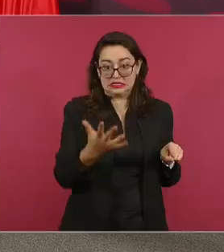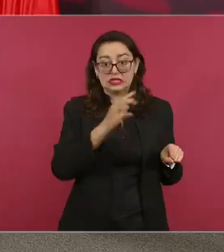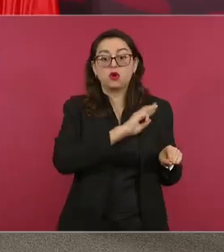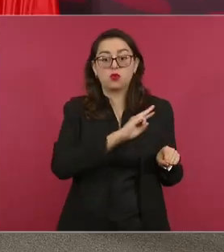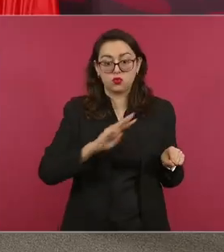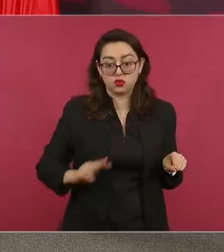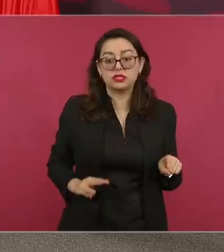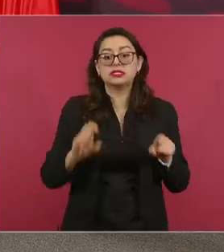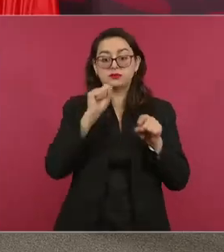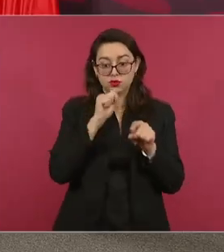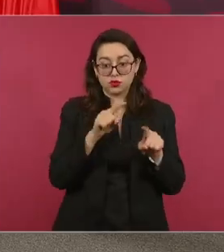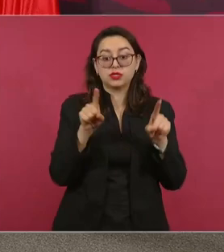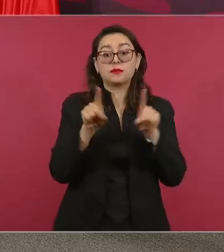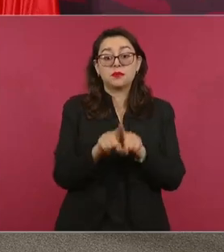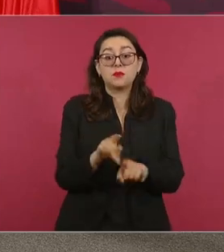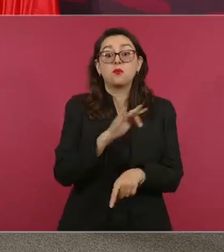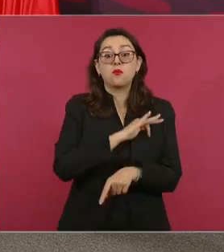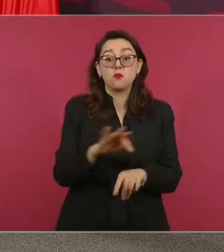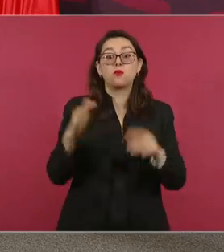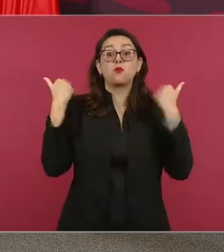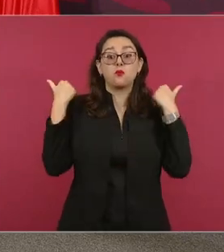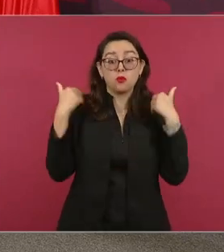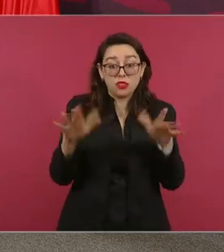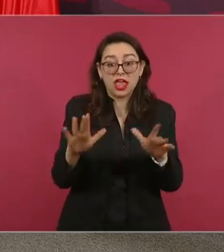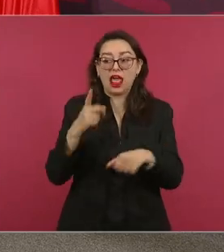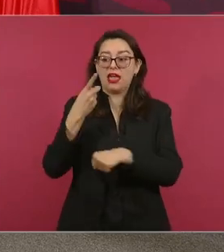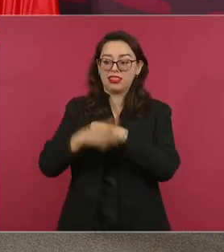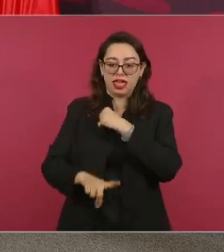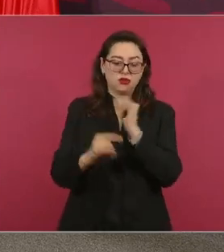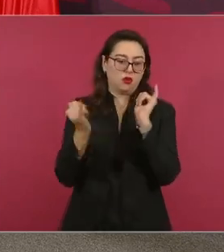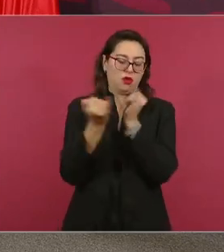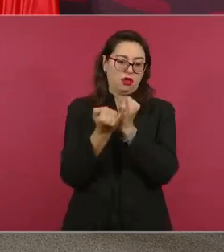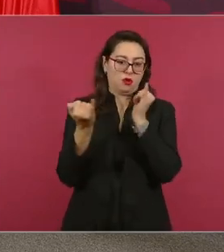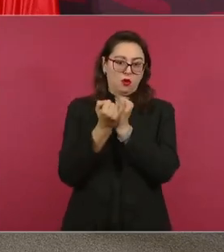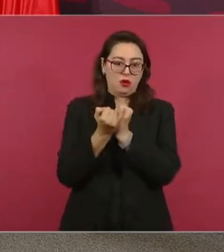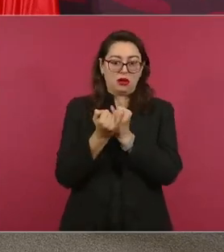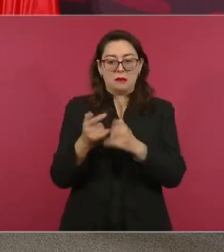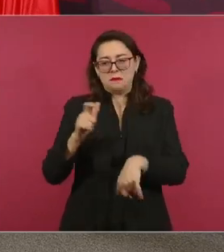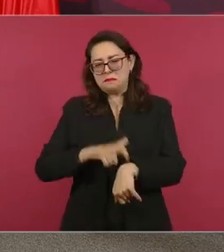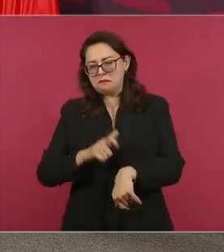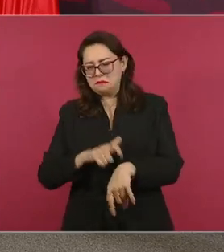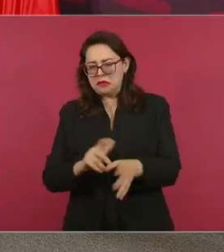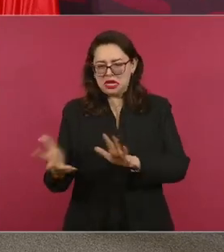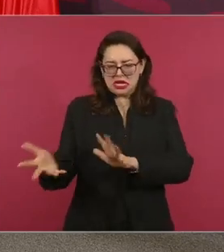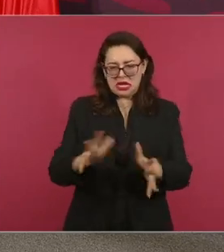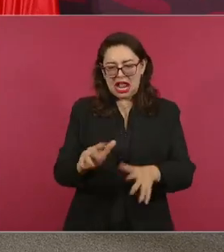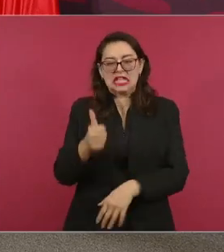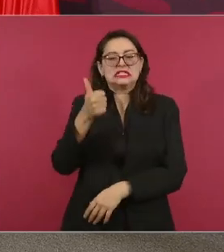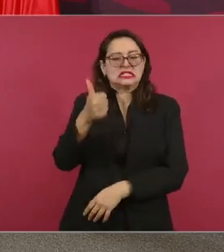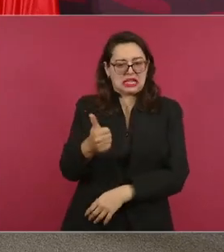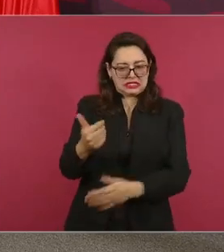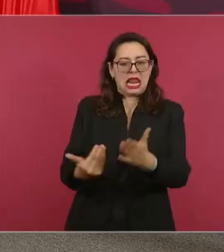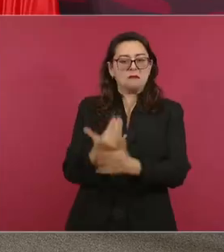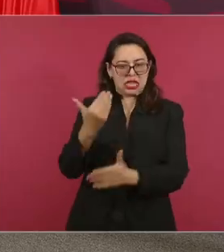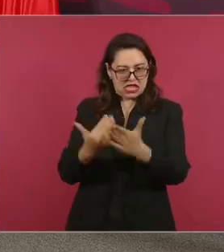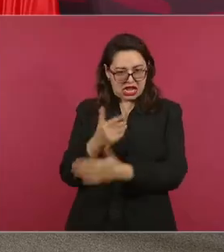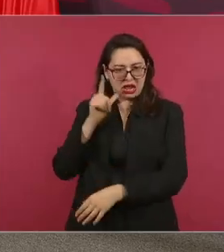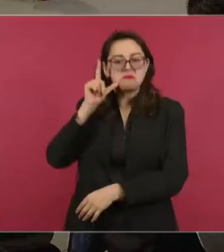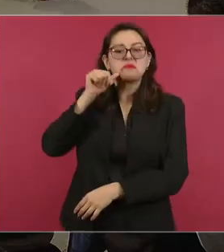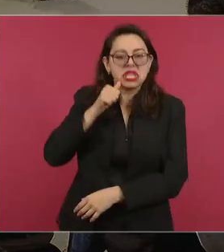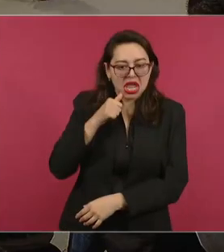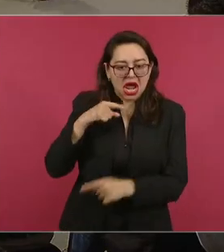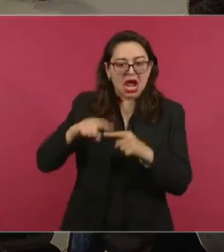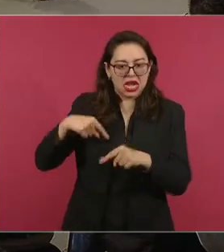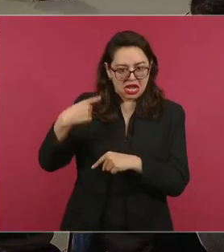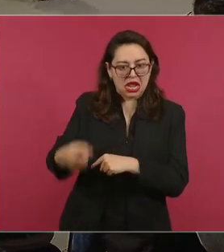Álvarez y Tecpan, que pudieran impactar en alguno de esos lugares entre las 4 y 6 de la mañana, Enrique.